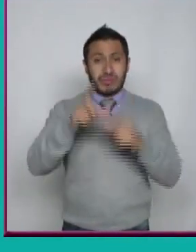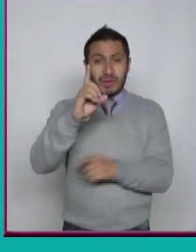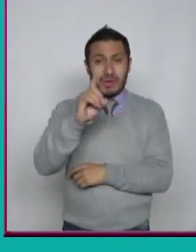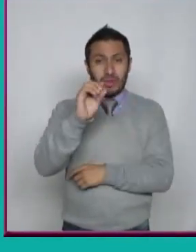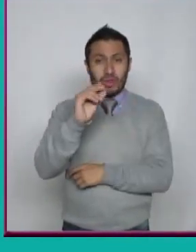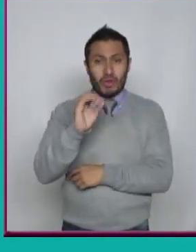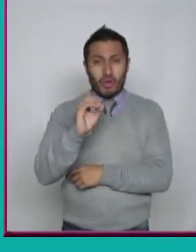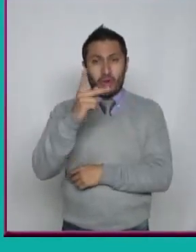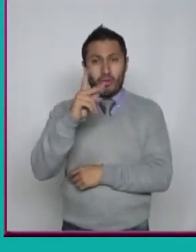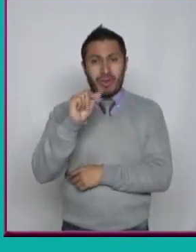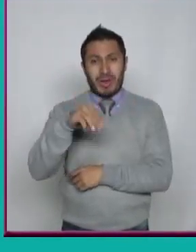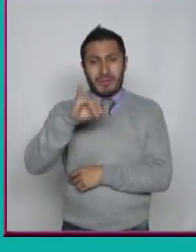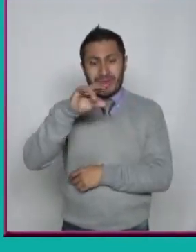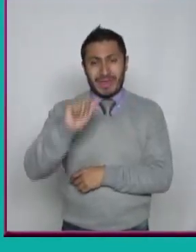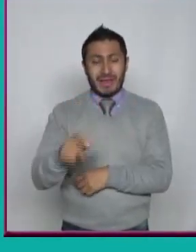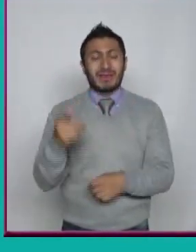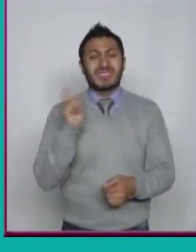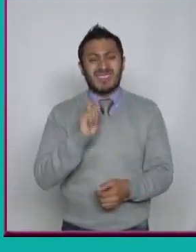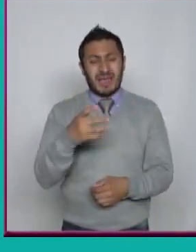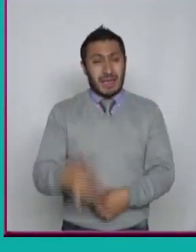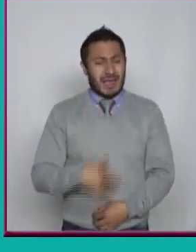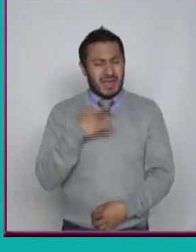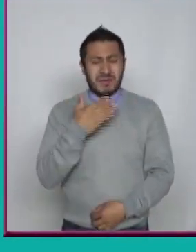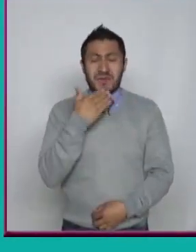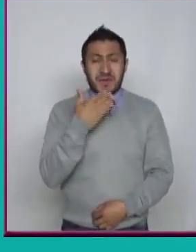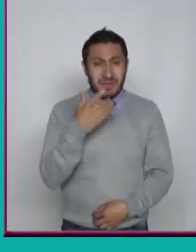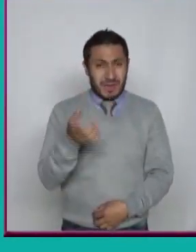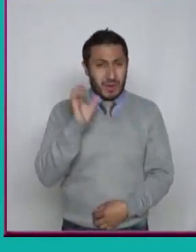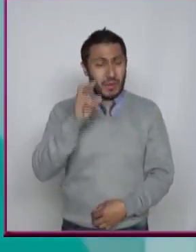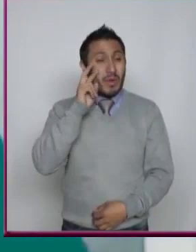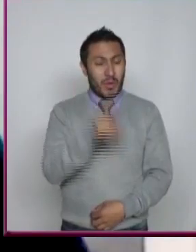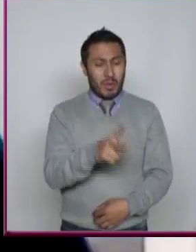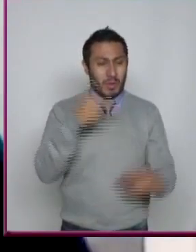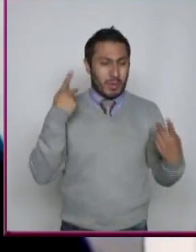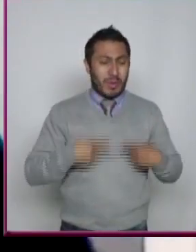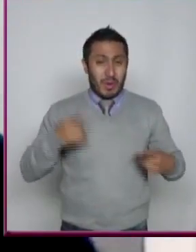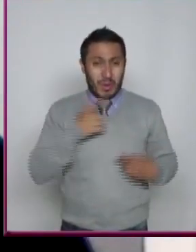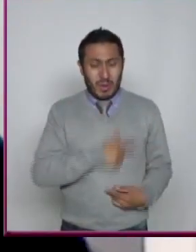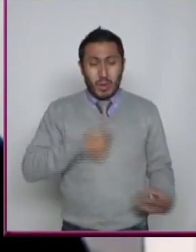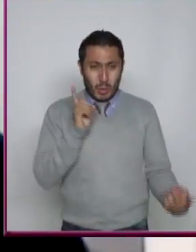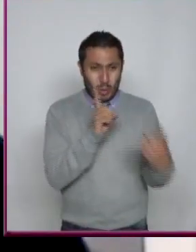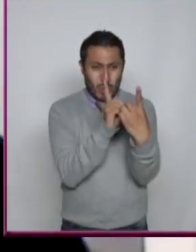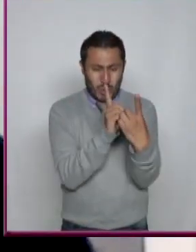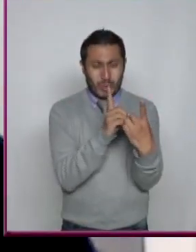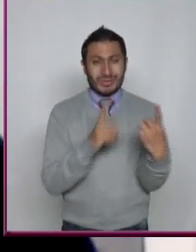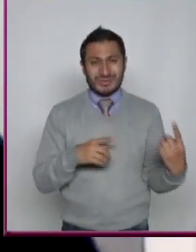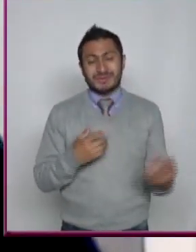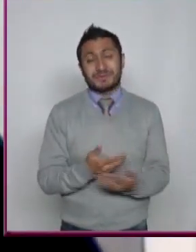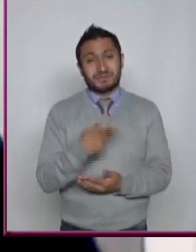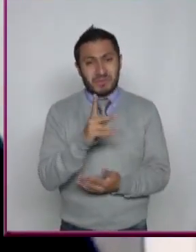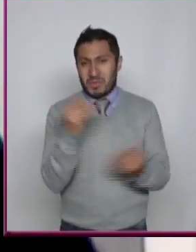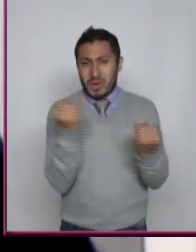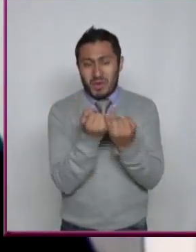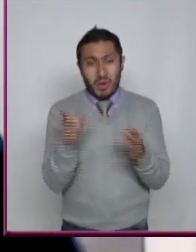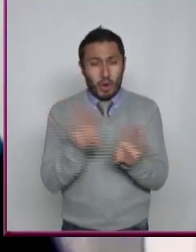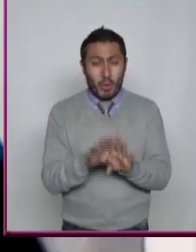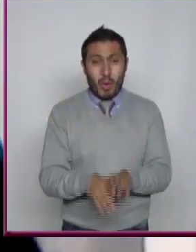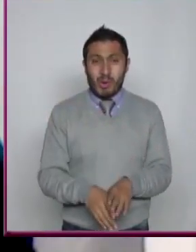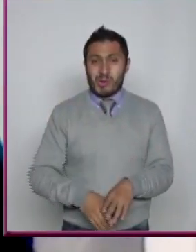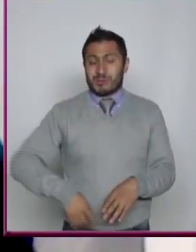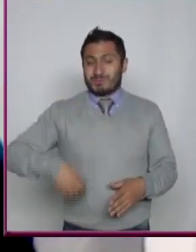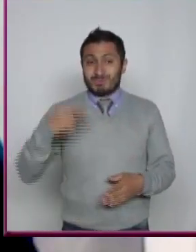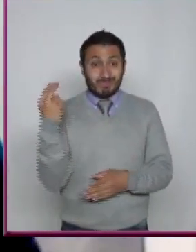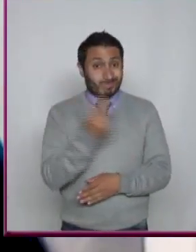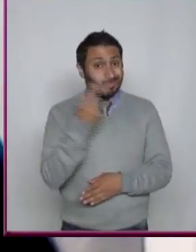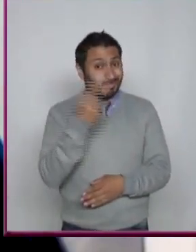nos hace sentir muy bien cuando estamos con la persona que nos gusta y nos motiva a estar con ella, pero que también genera una especie de adicción a